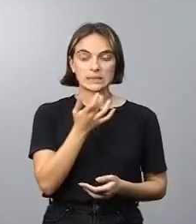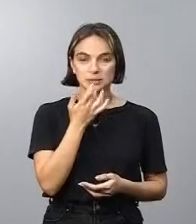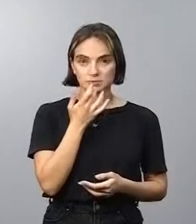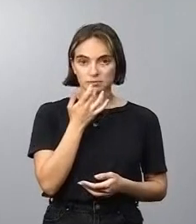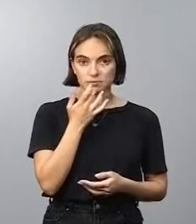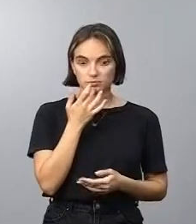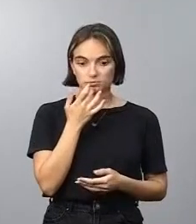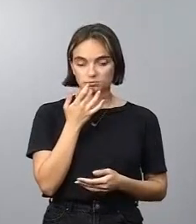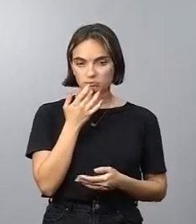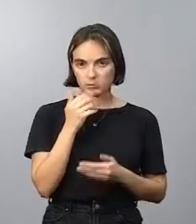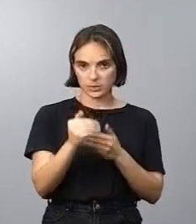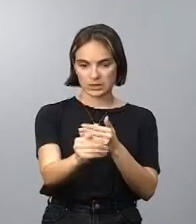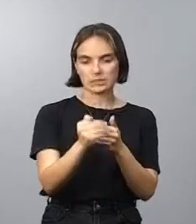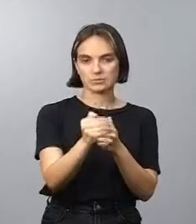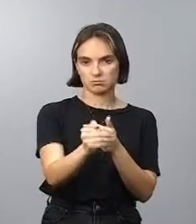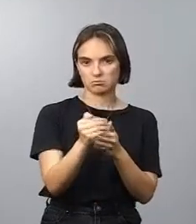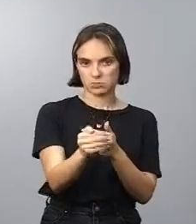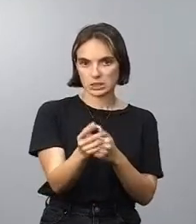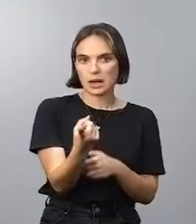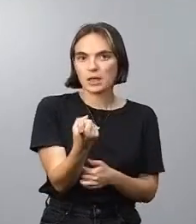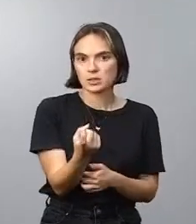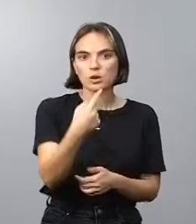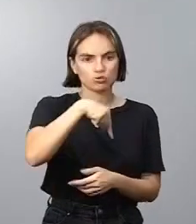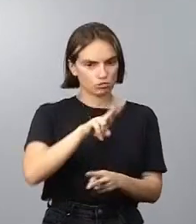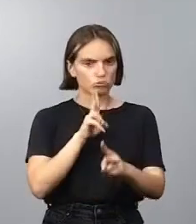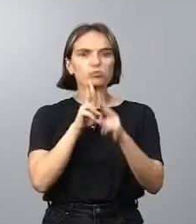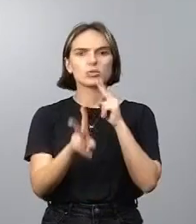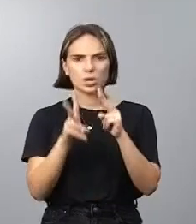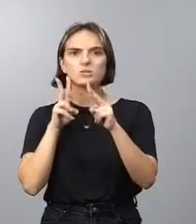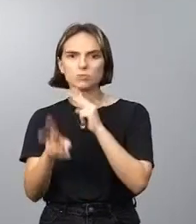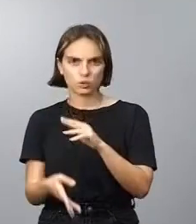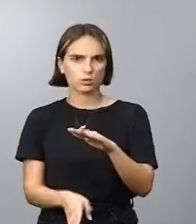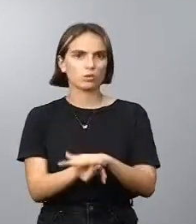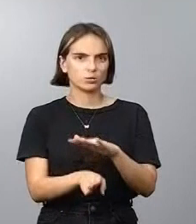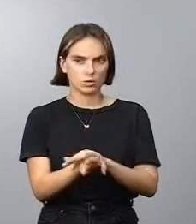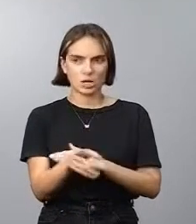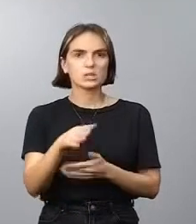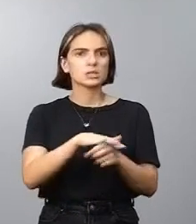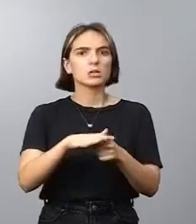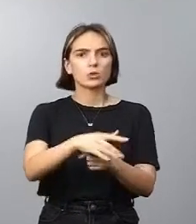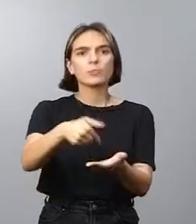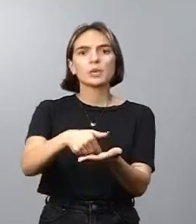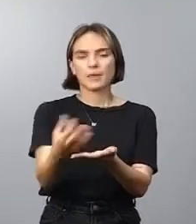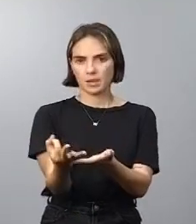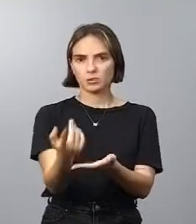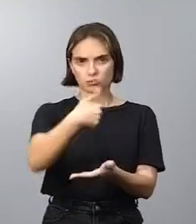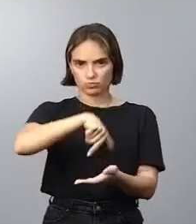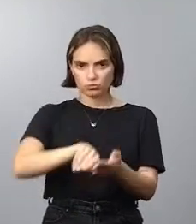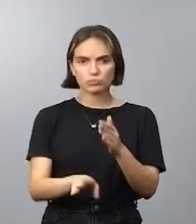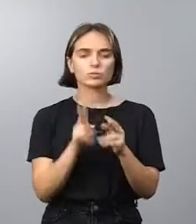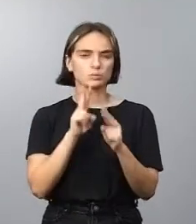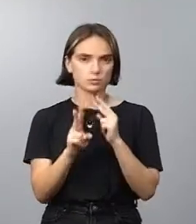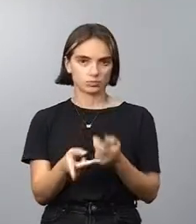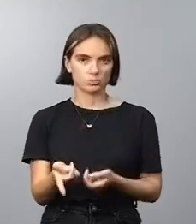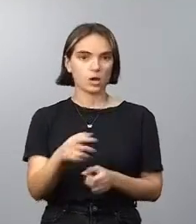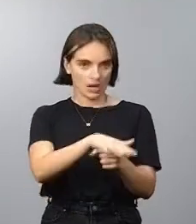que restan deste ano, continuaremos respondendo a lo que o sector nos demanda en contacto con ele, é dicir, en diálogo